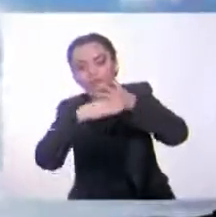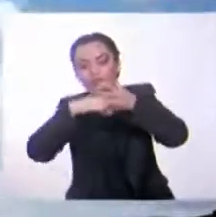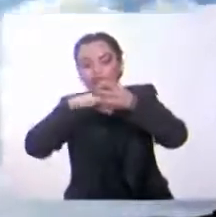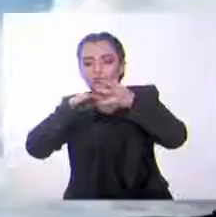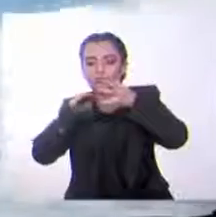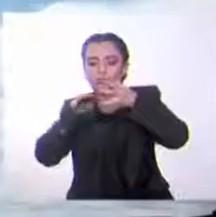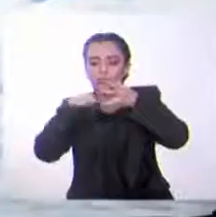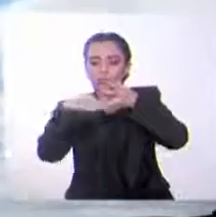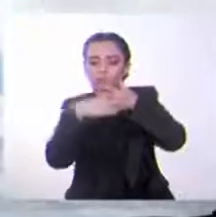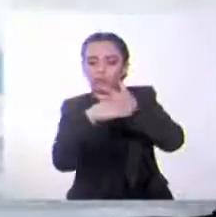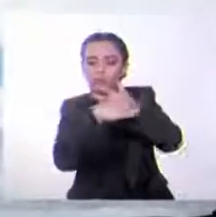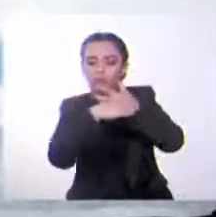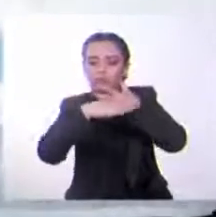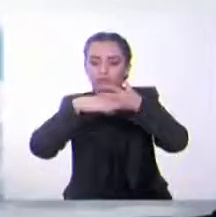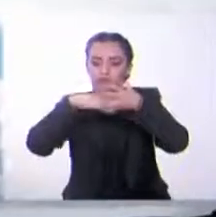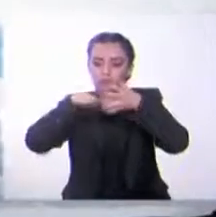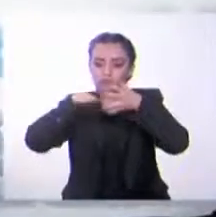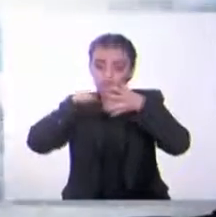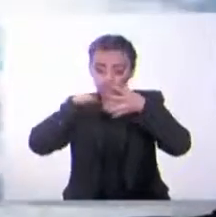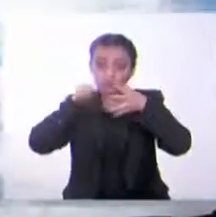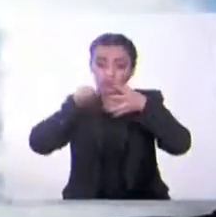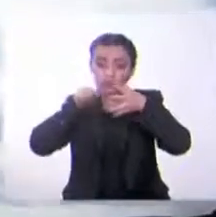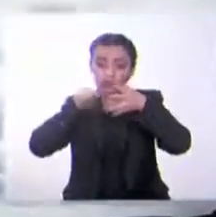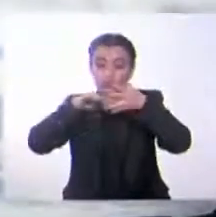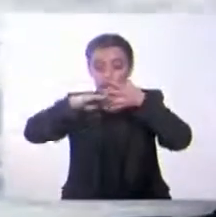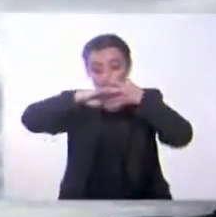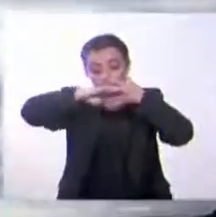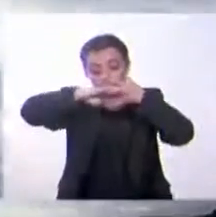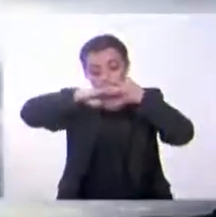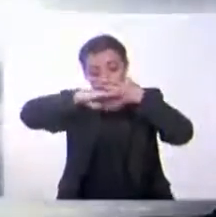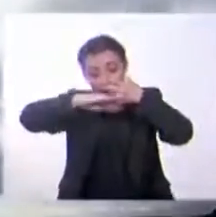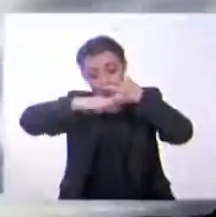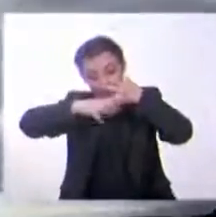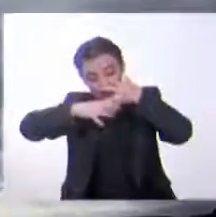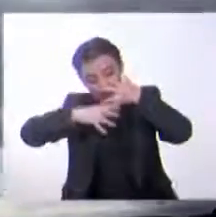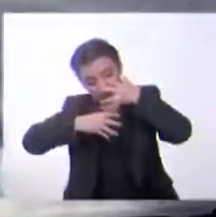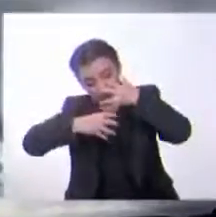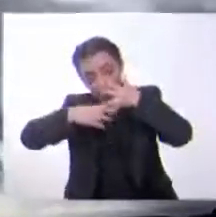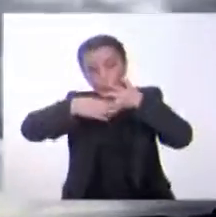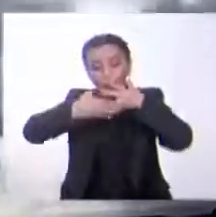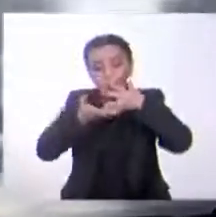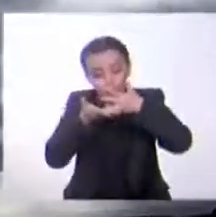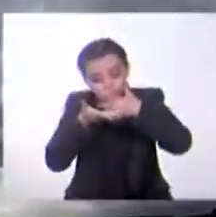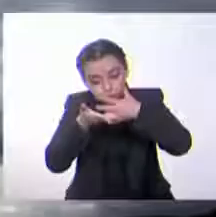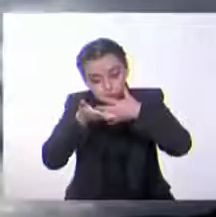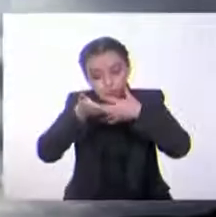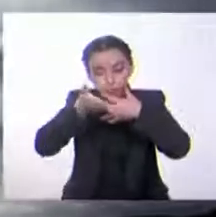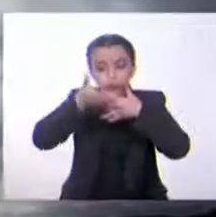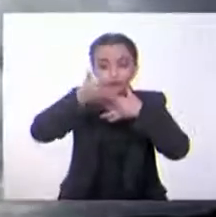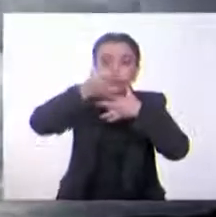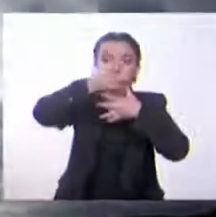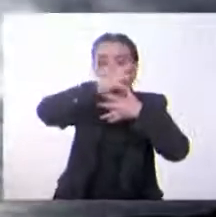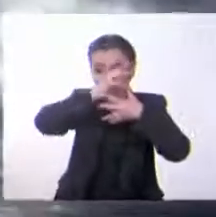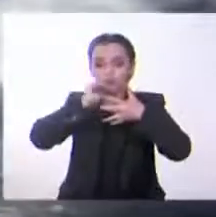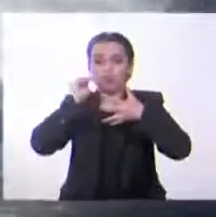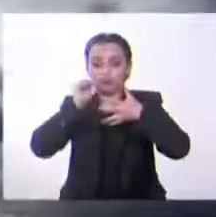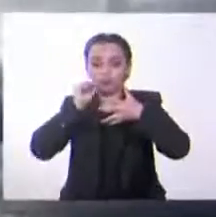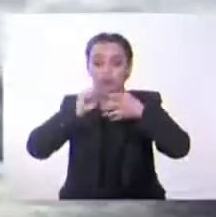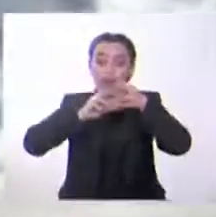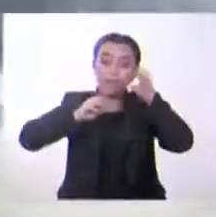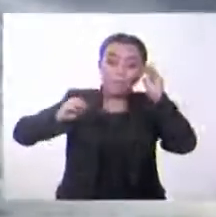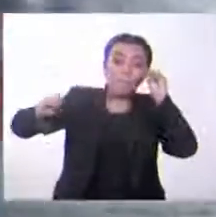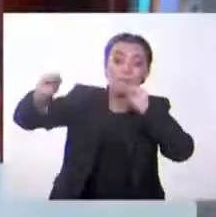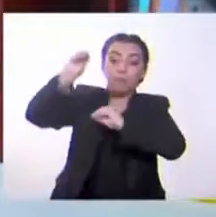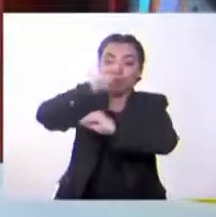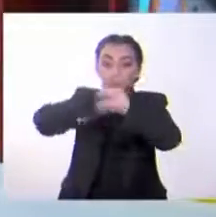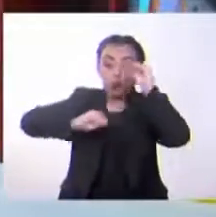más frías del planeta. Como puedes observar, toda esta dinámica de flujo de movimiento